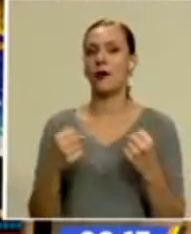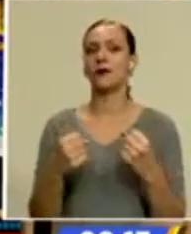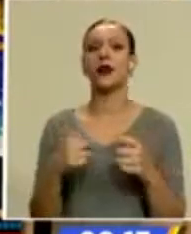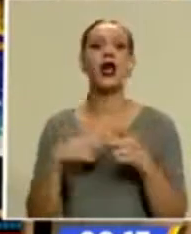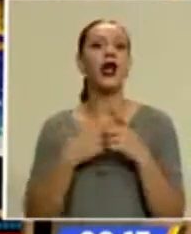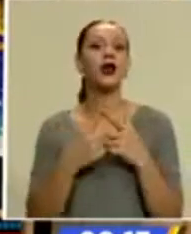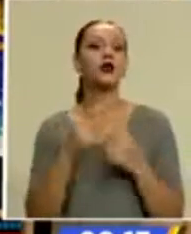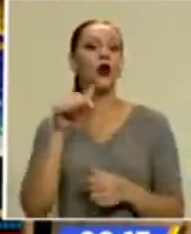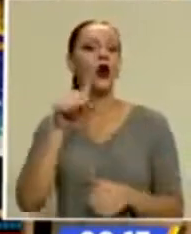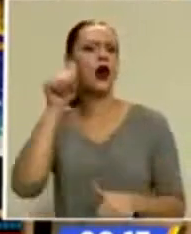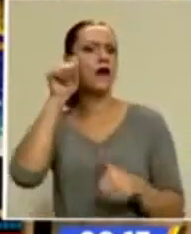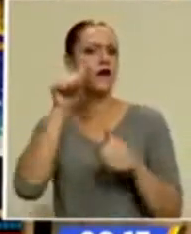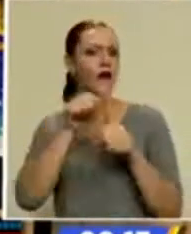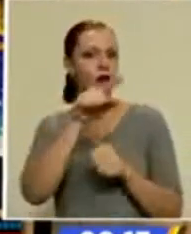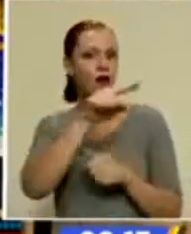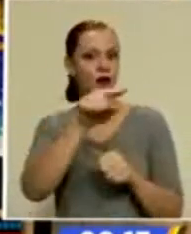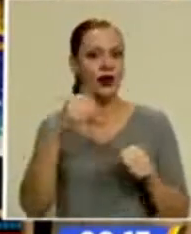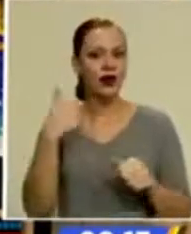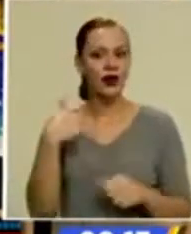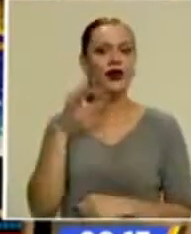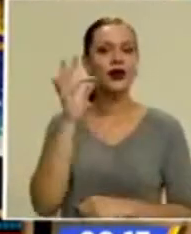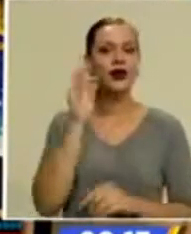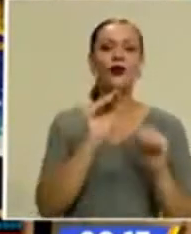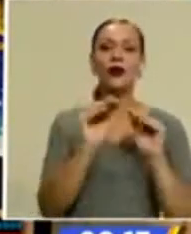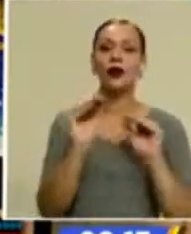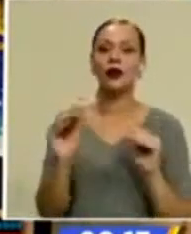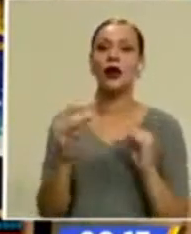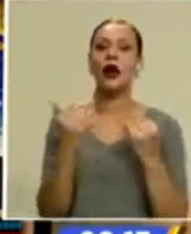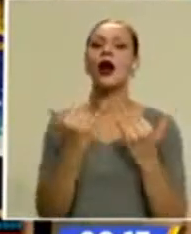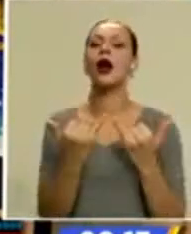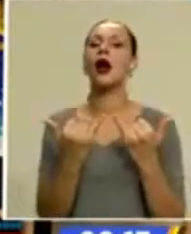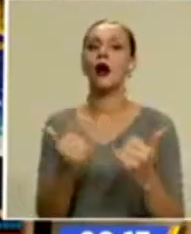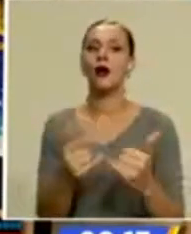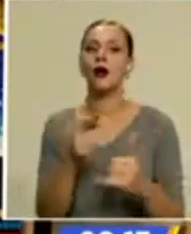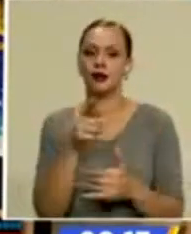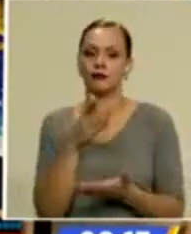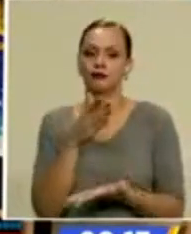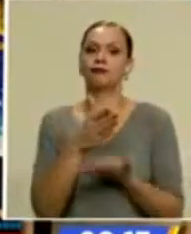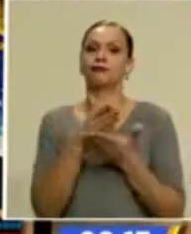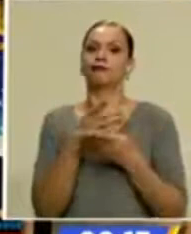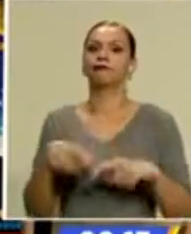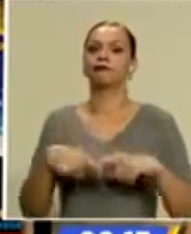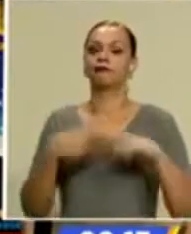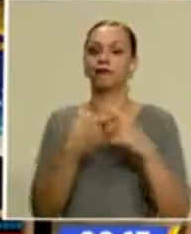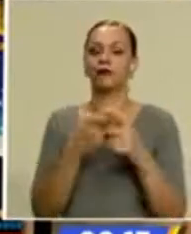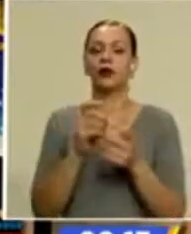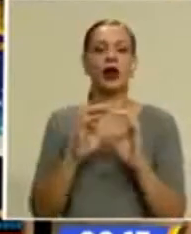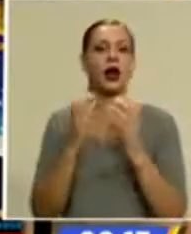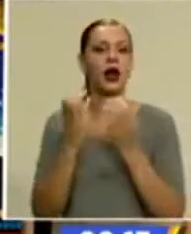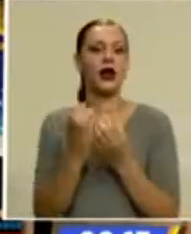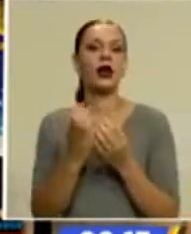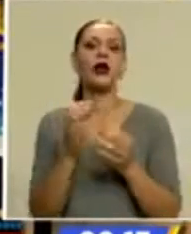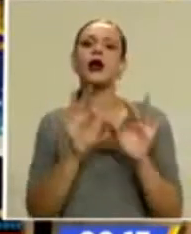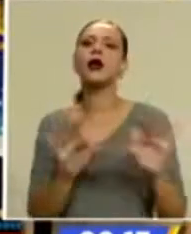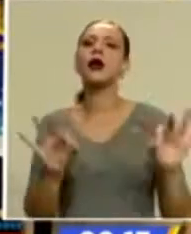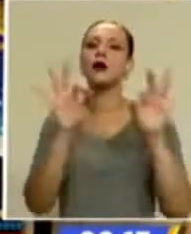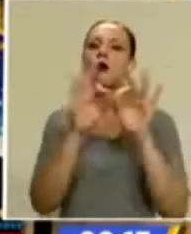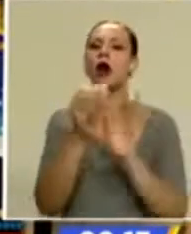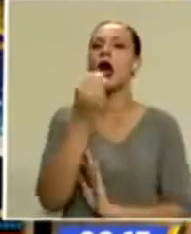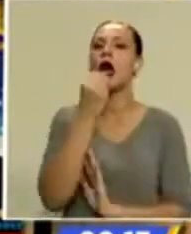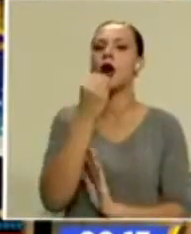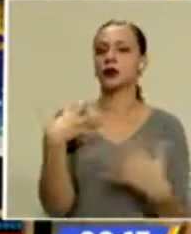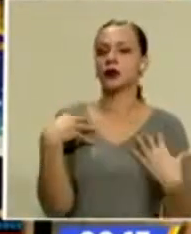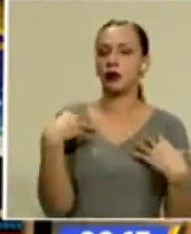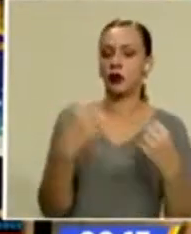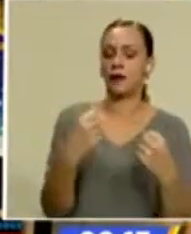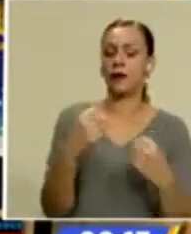Entonces, hoy vamos a recordarle a los niños y las niñas que ahora están en esta pausa del curso lectivo la importancia de los alimentos